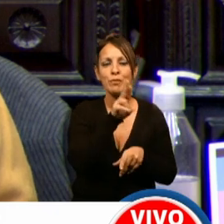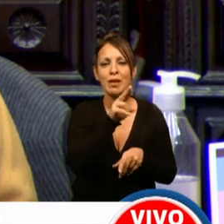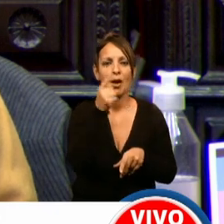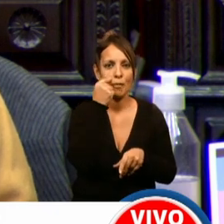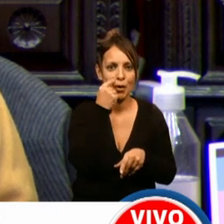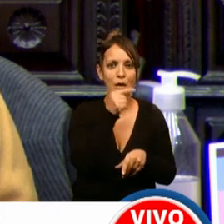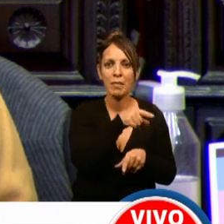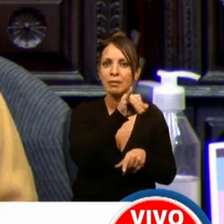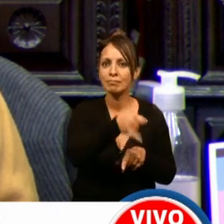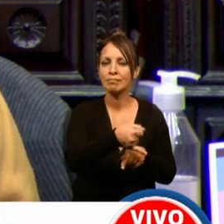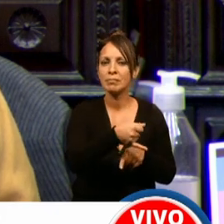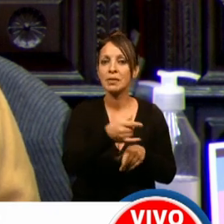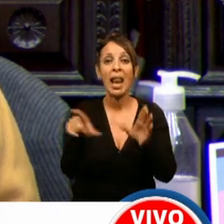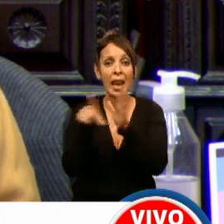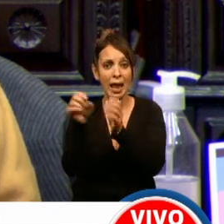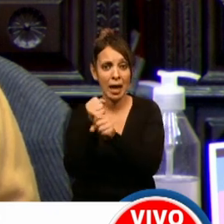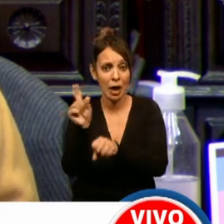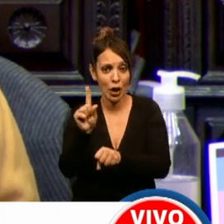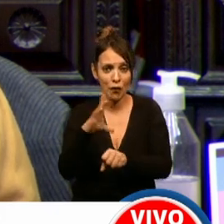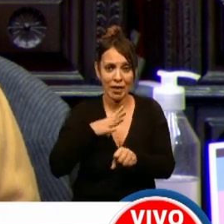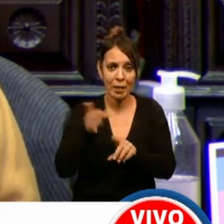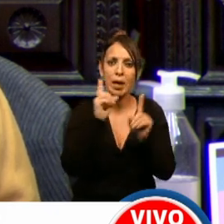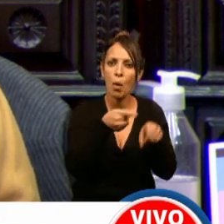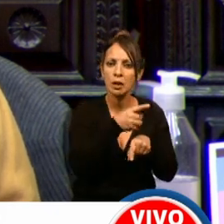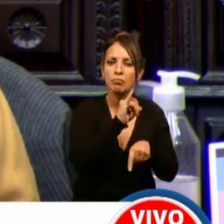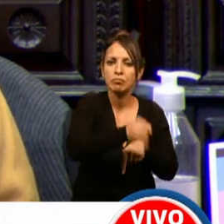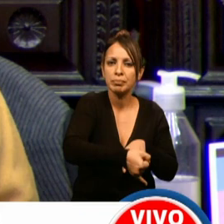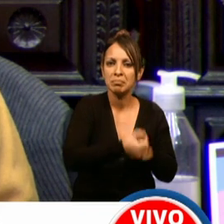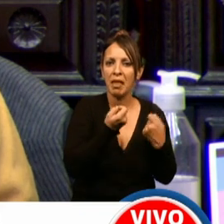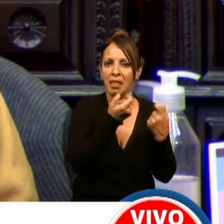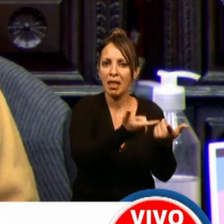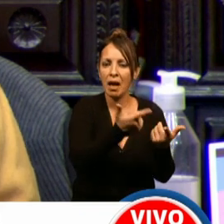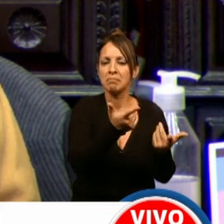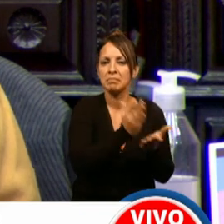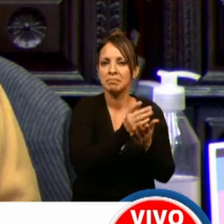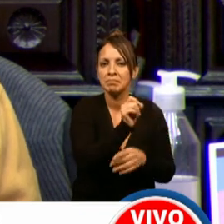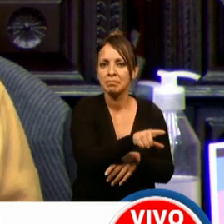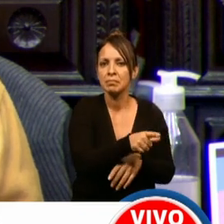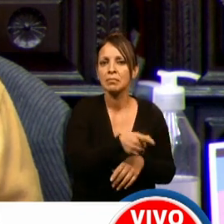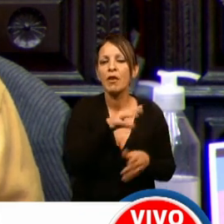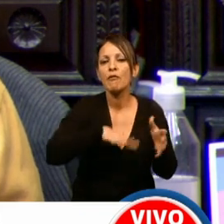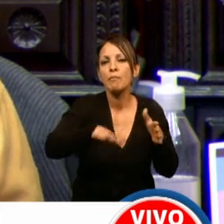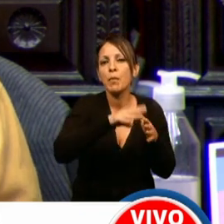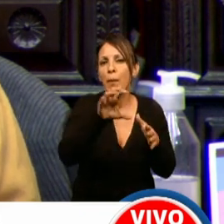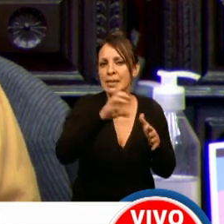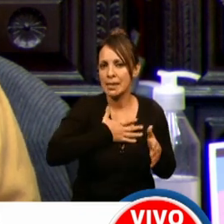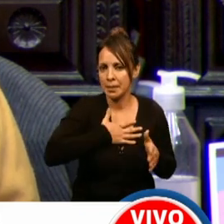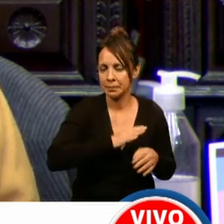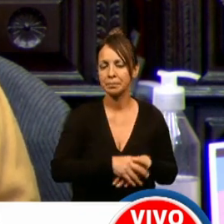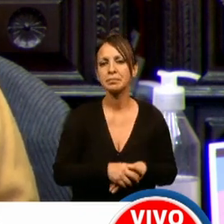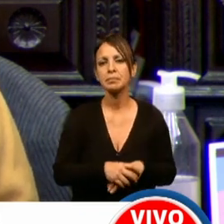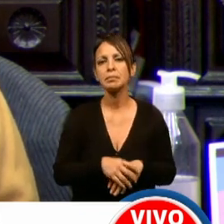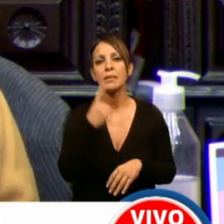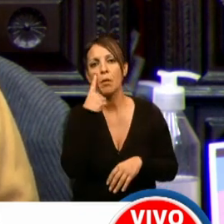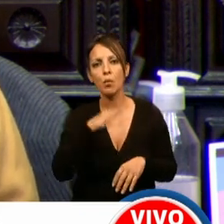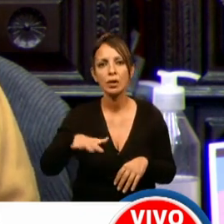reconocimiento de la diversidad y así otras normativas digamos a título provincial los municipios también